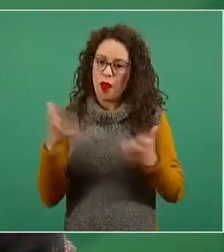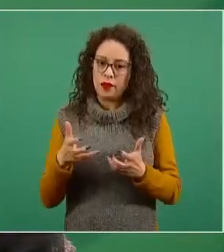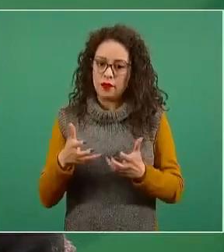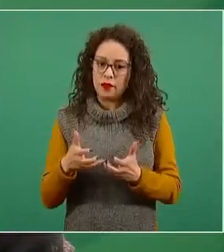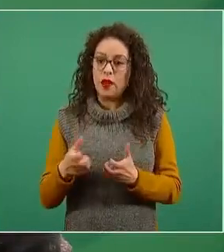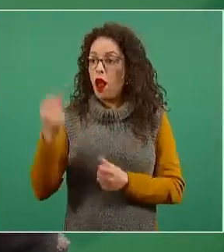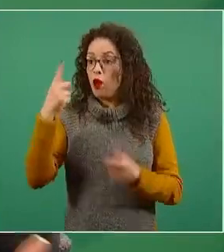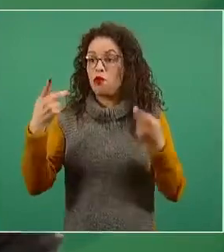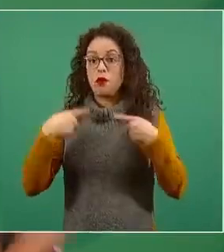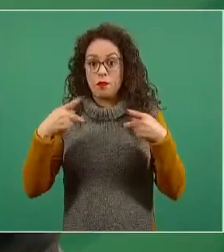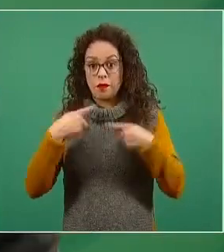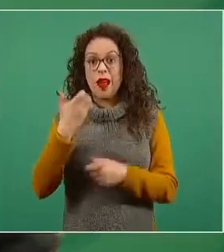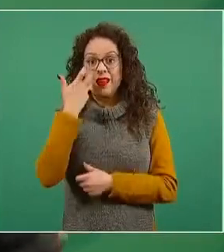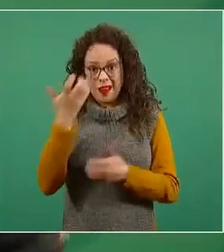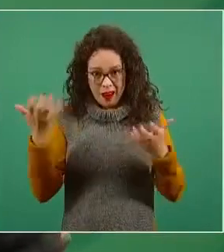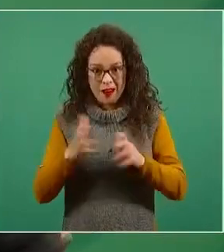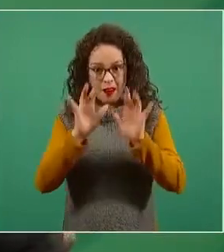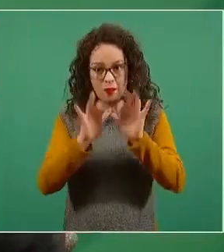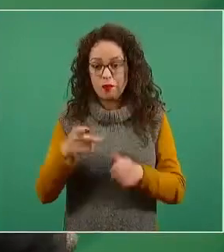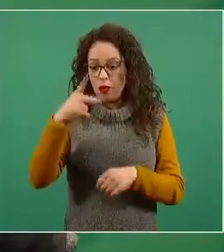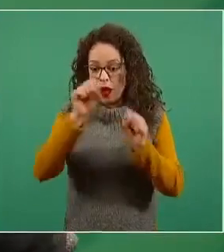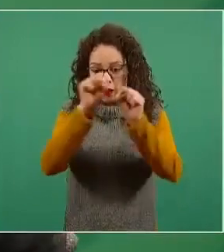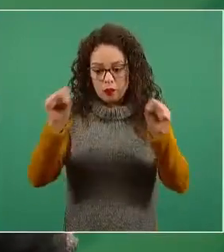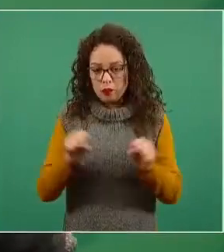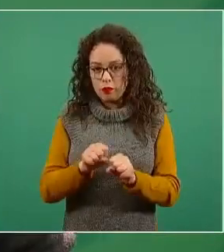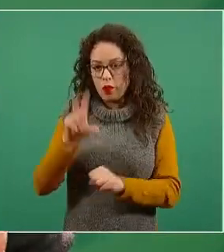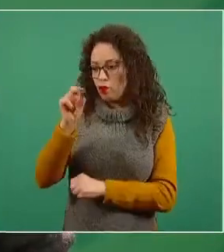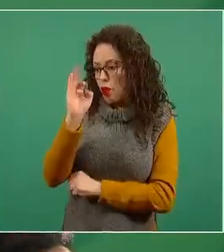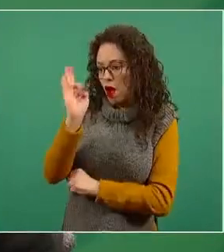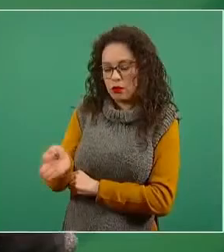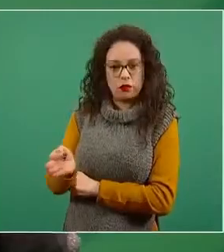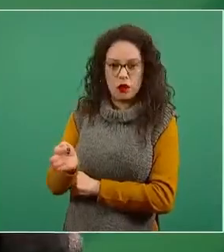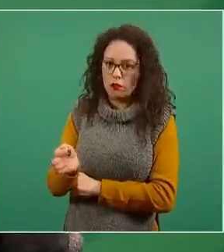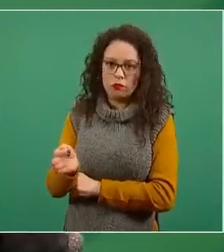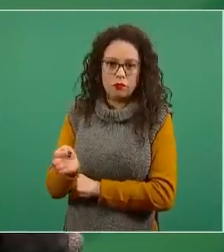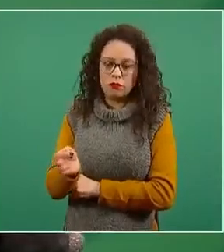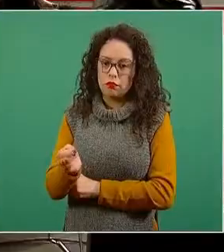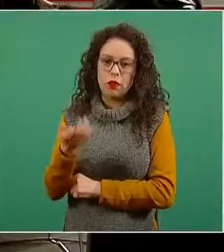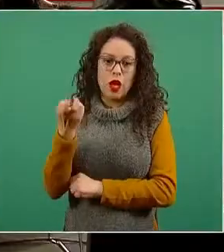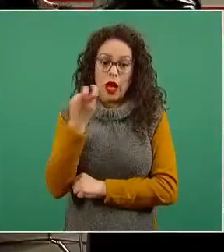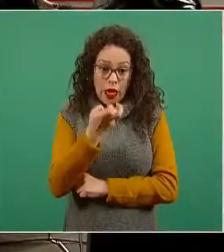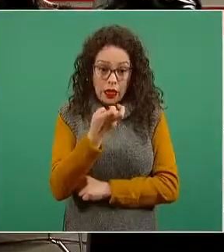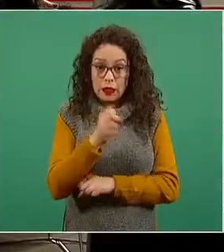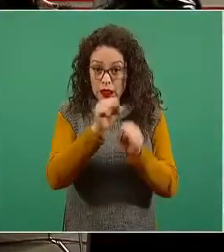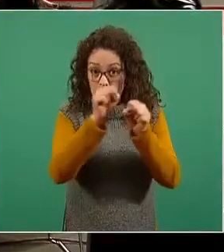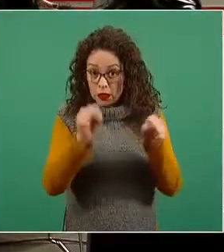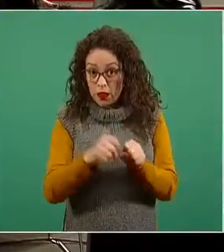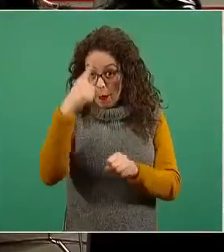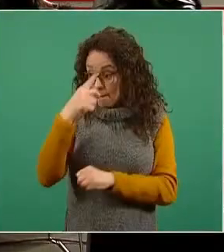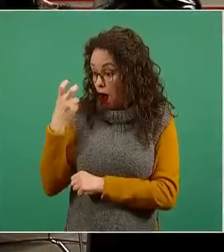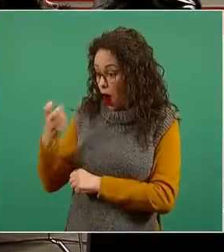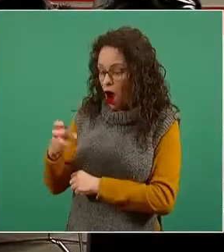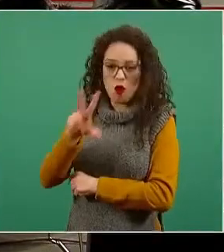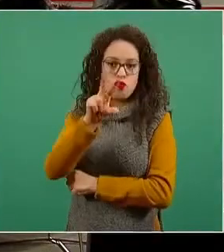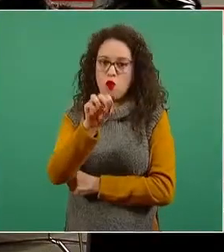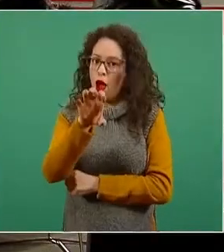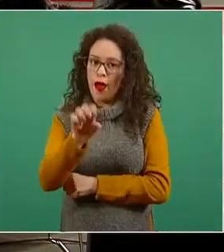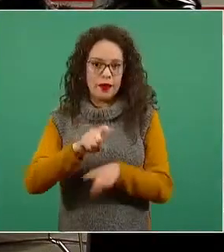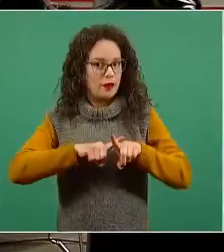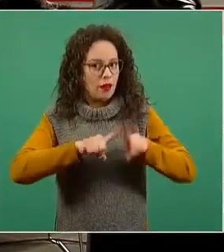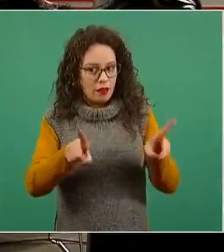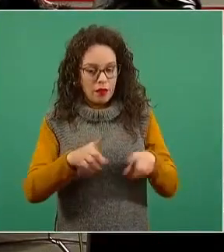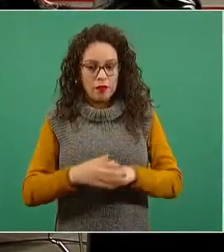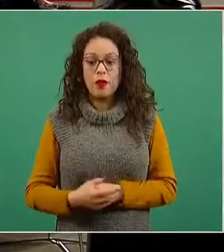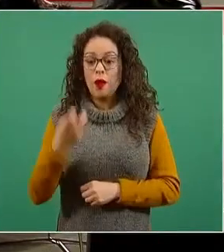quedar registradas, pero el sistema sencillamente no se los permitió porque el sistema no estaba diseñado para esto. Pero en atención a eso tenemos